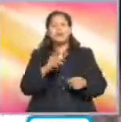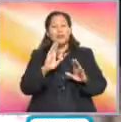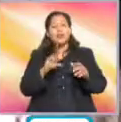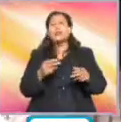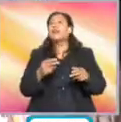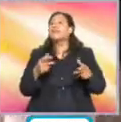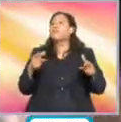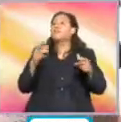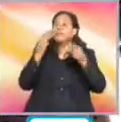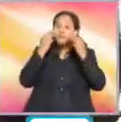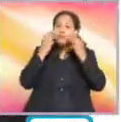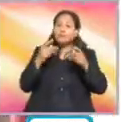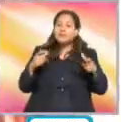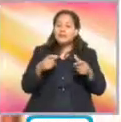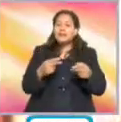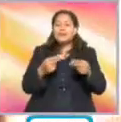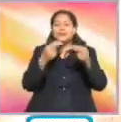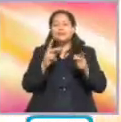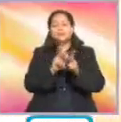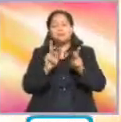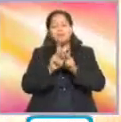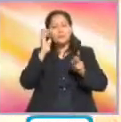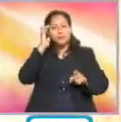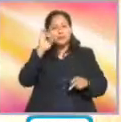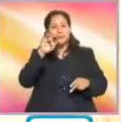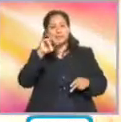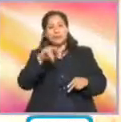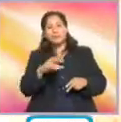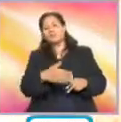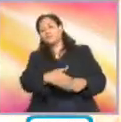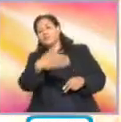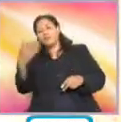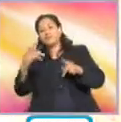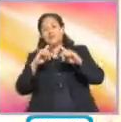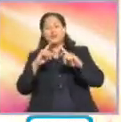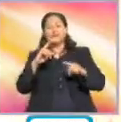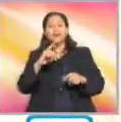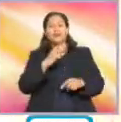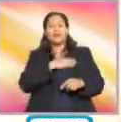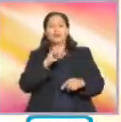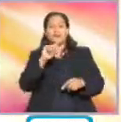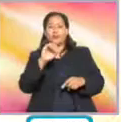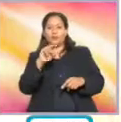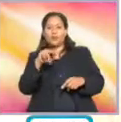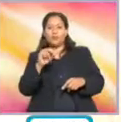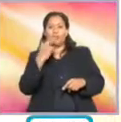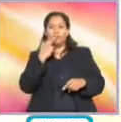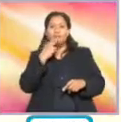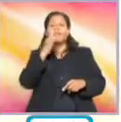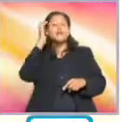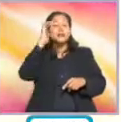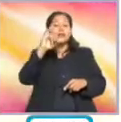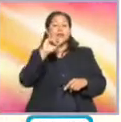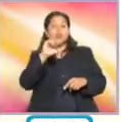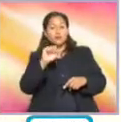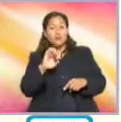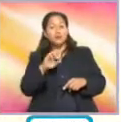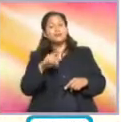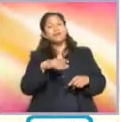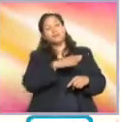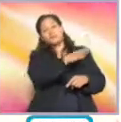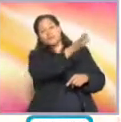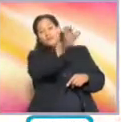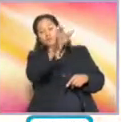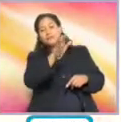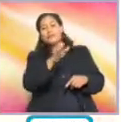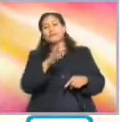pequeño lugarcito aquí de la Plaza de San Juan, a un lado de la Iglesia del Buen Tono de San José, y a la vuelta